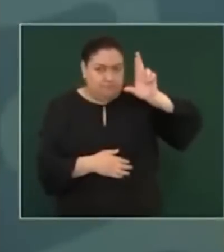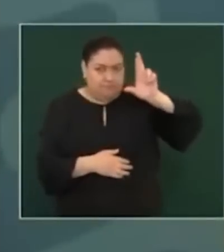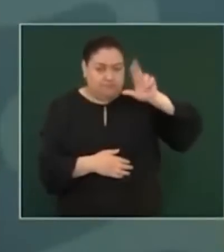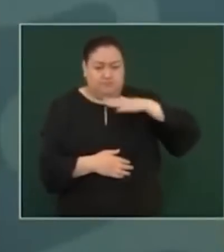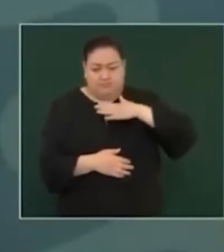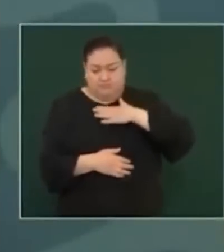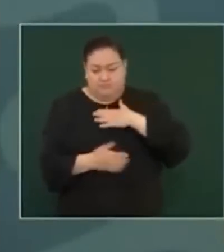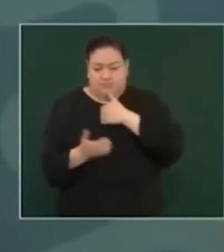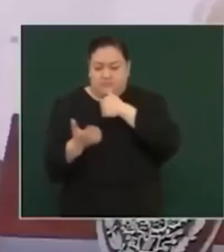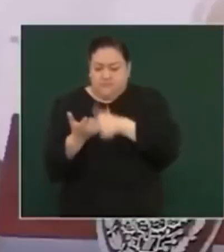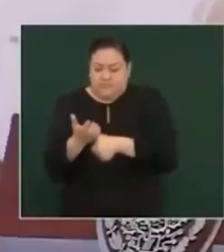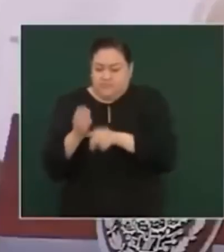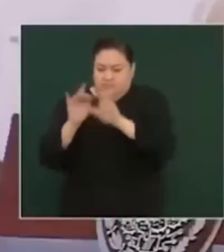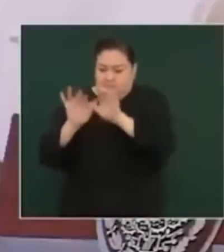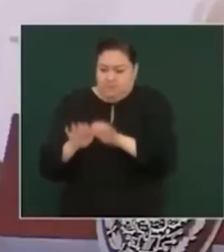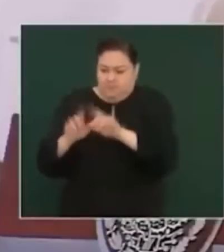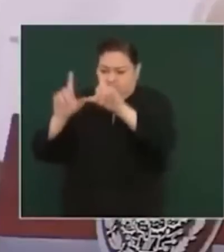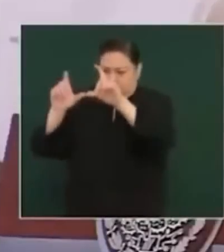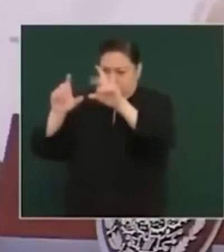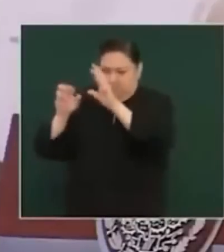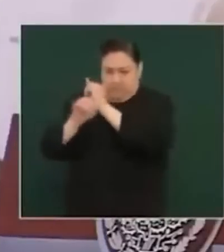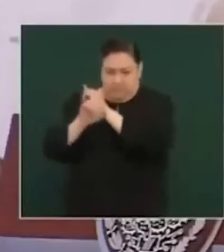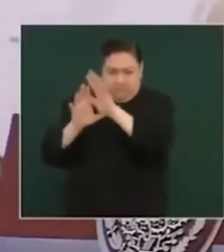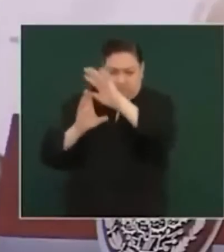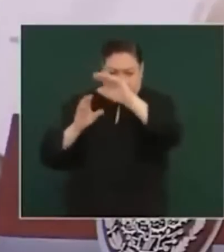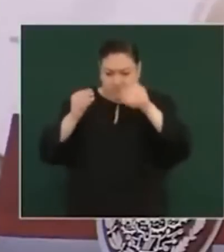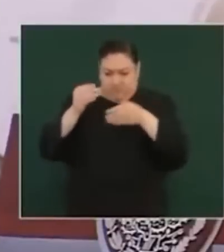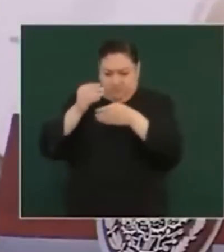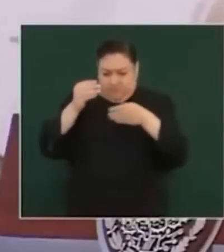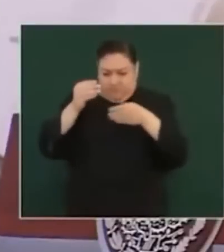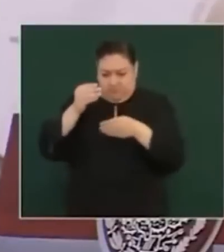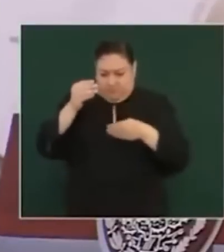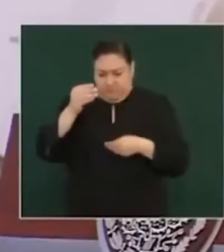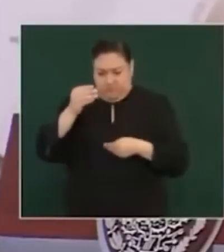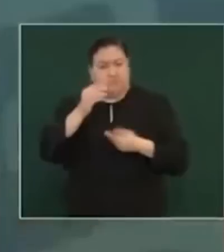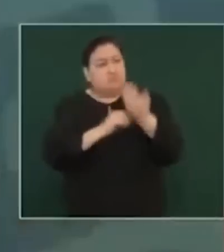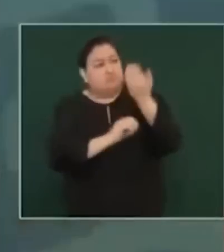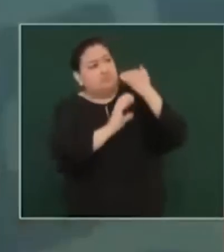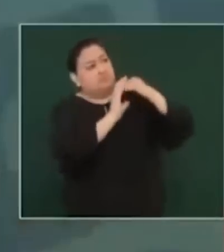vamos a enviar esta información con la misma solicitud